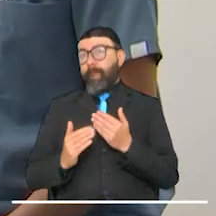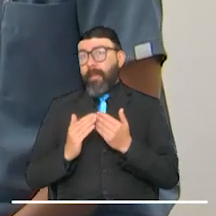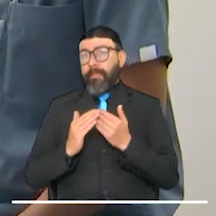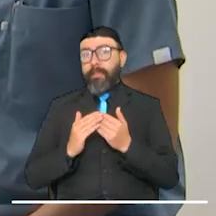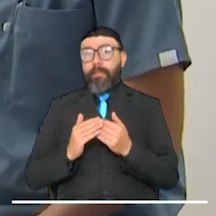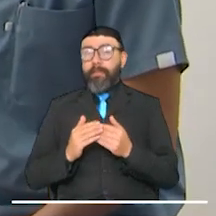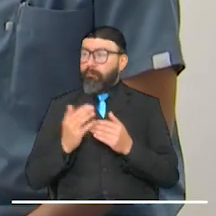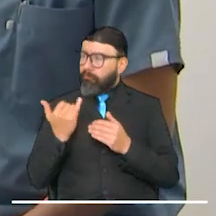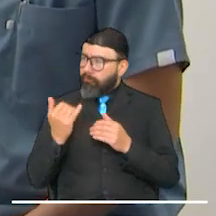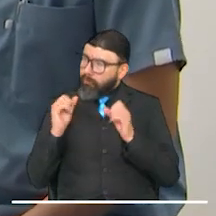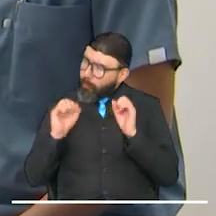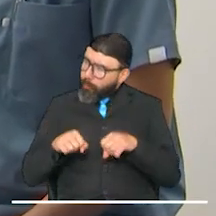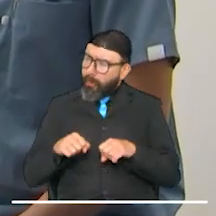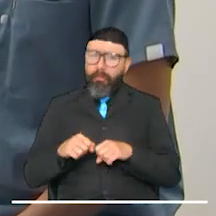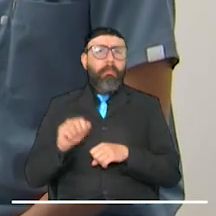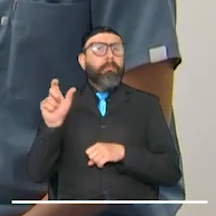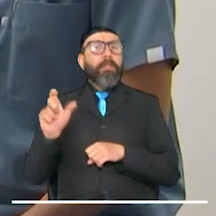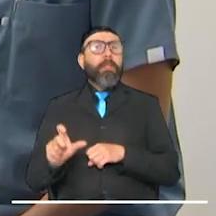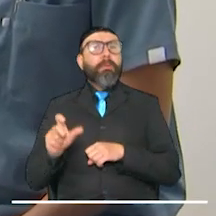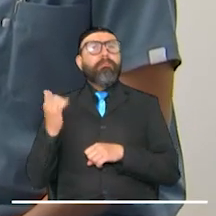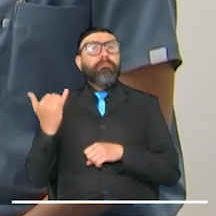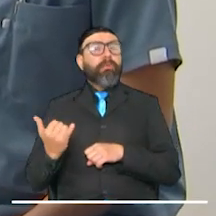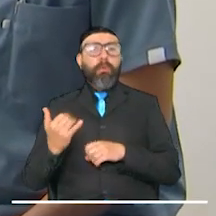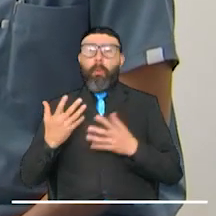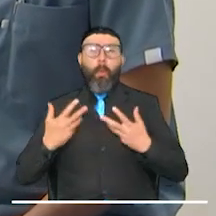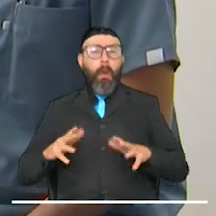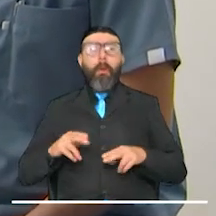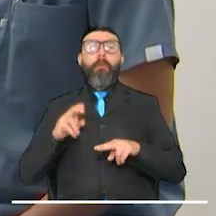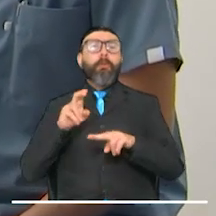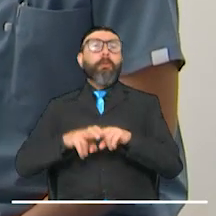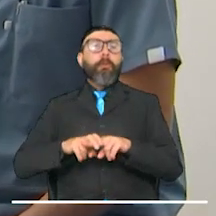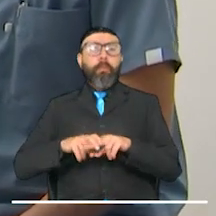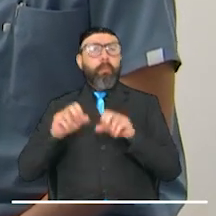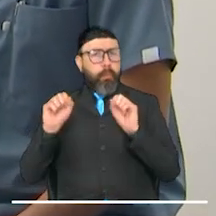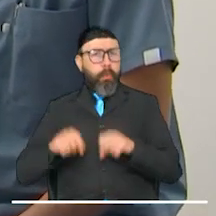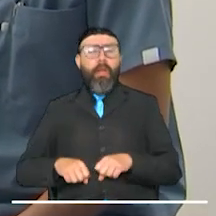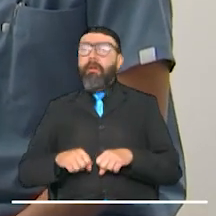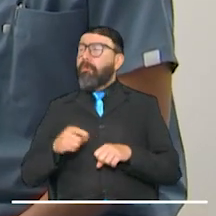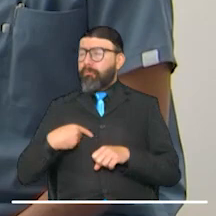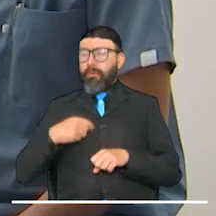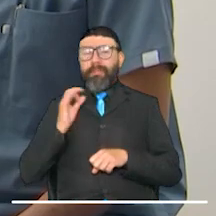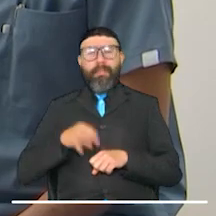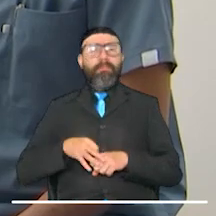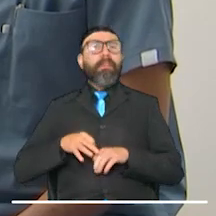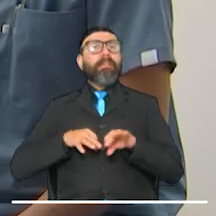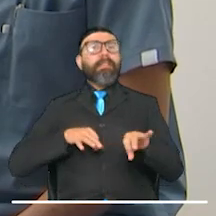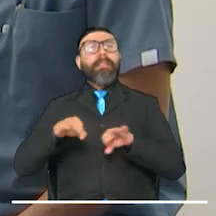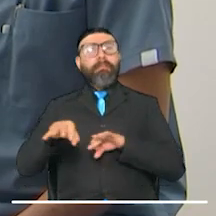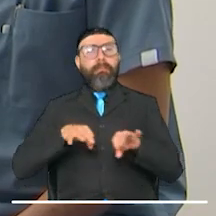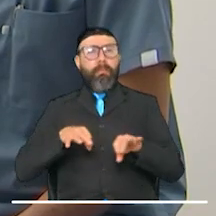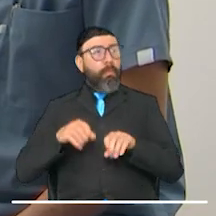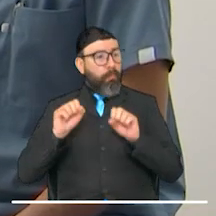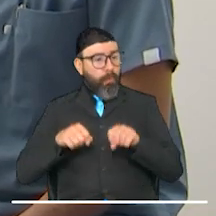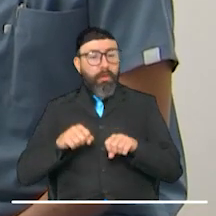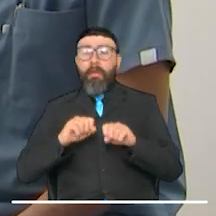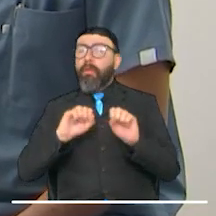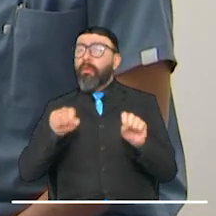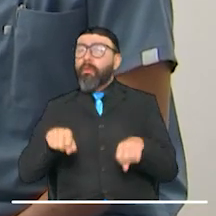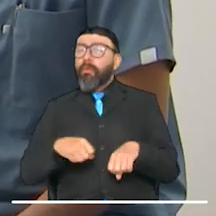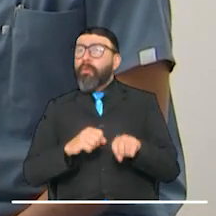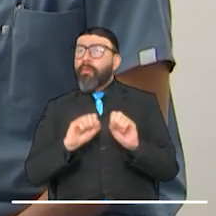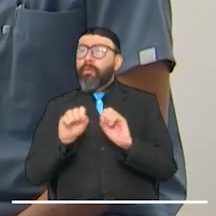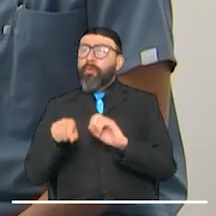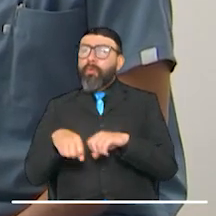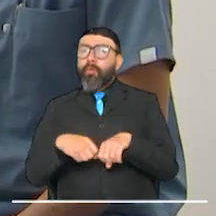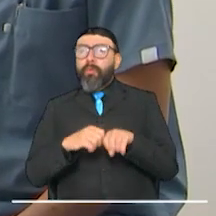que lo puede hacer inclusive el paciente desde la posición de sentado yo siempre hago referencia a esto es decir como rotación flexión